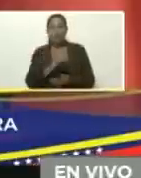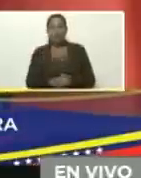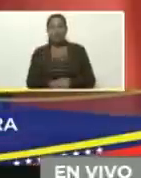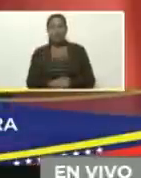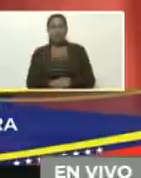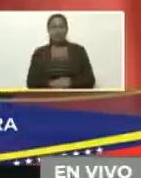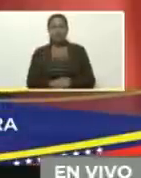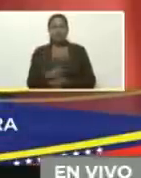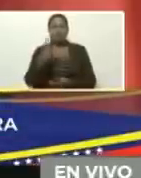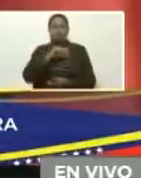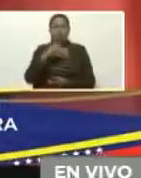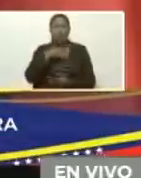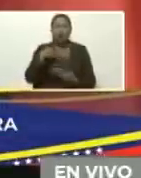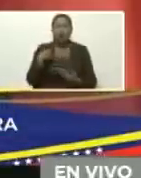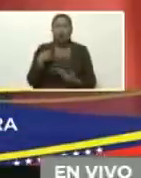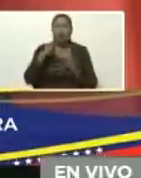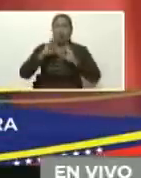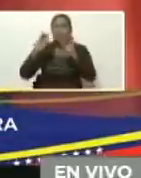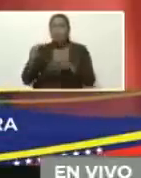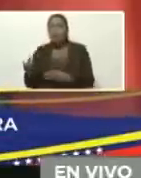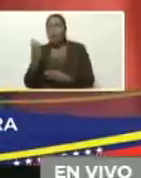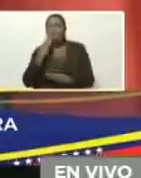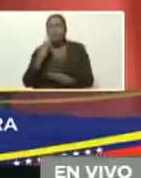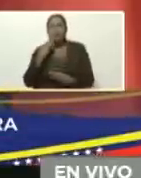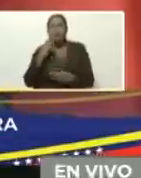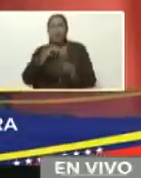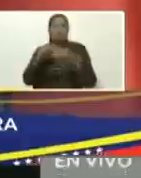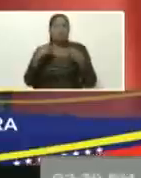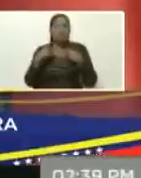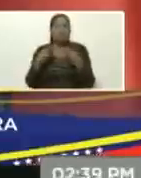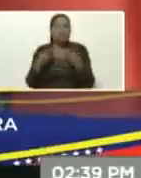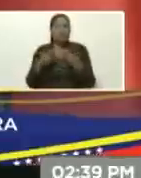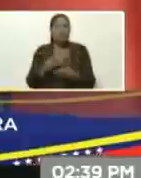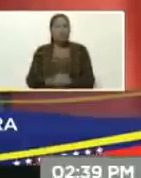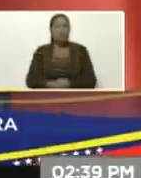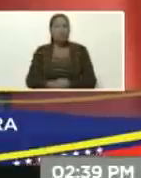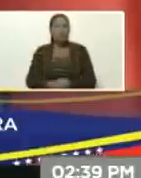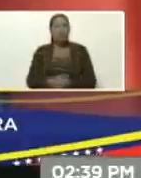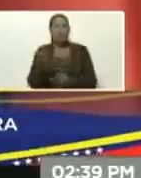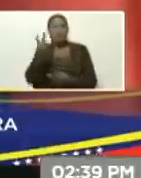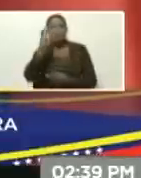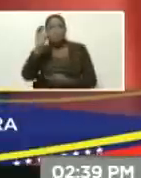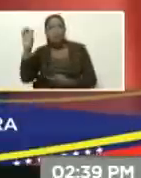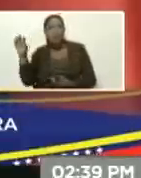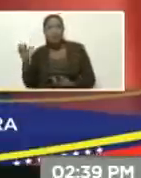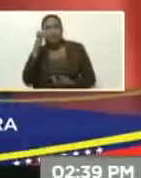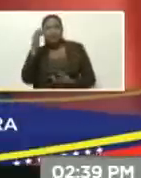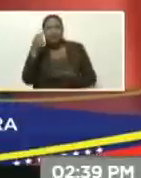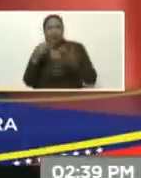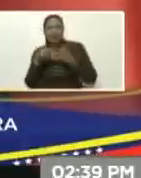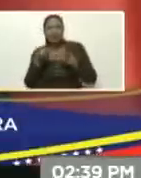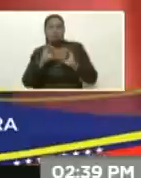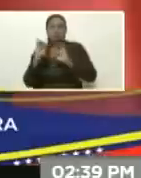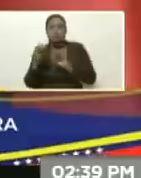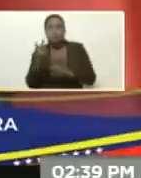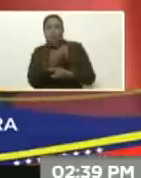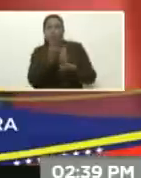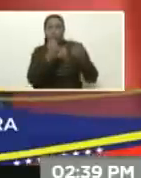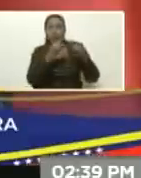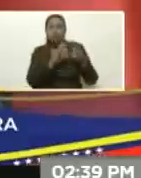también no queremos tener la misma experiencia que hemos tenido con Grecia y Francia, con Suecia y